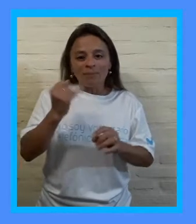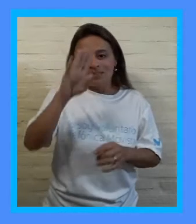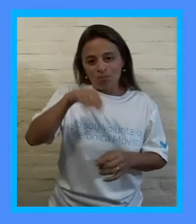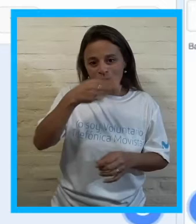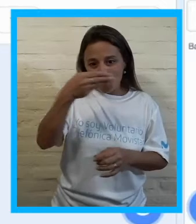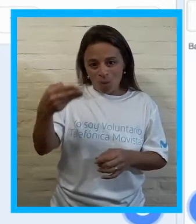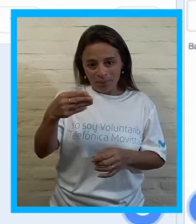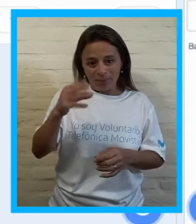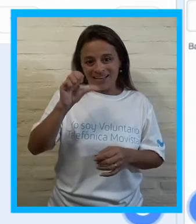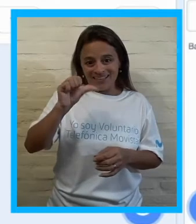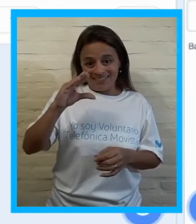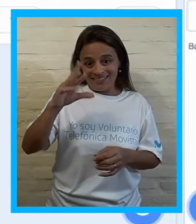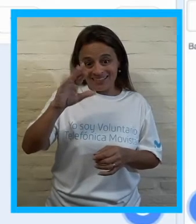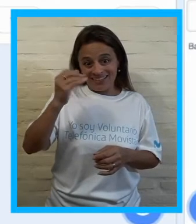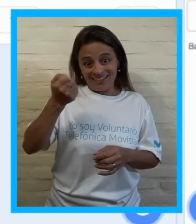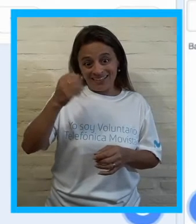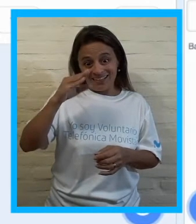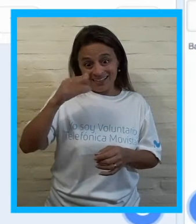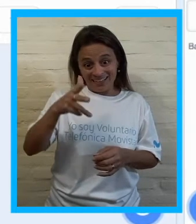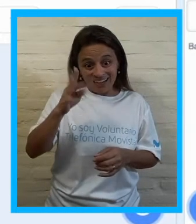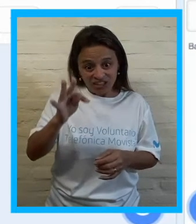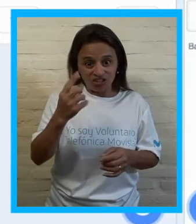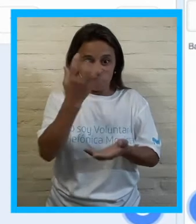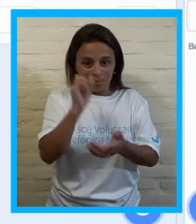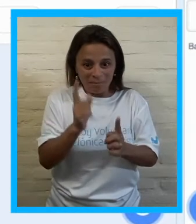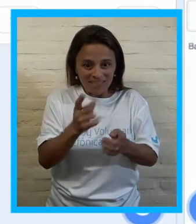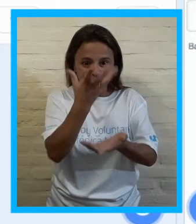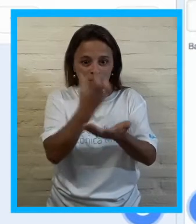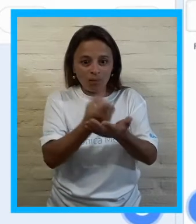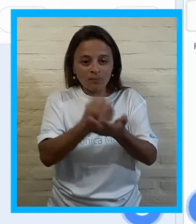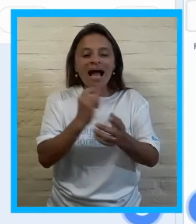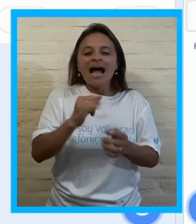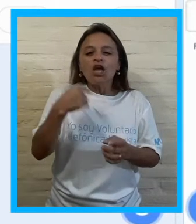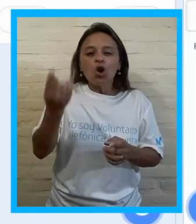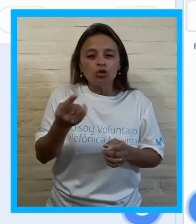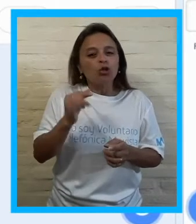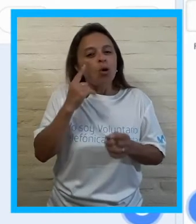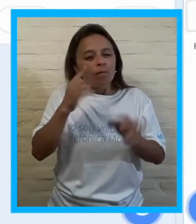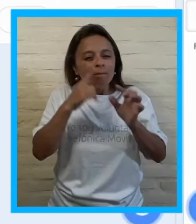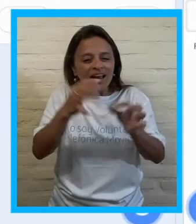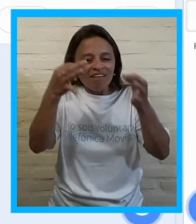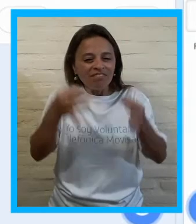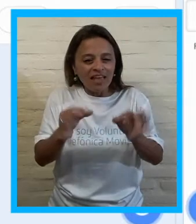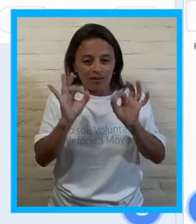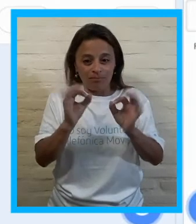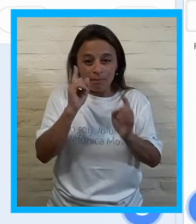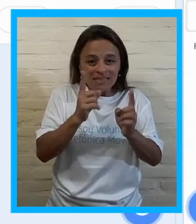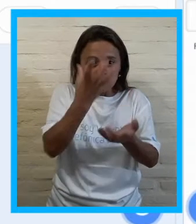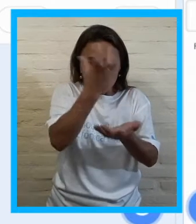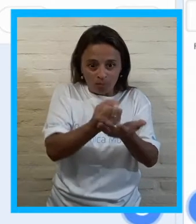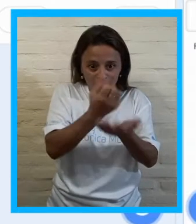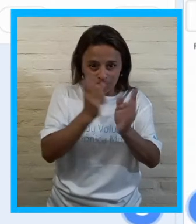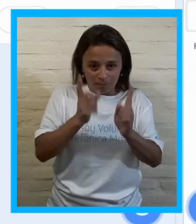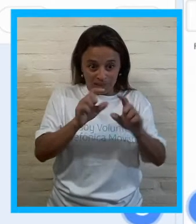online de Scratch con el idioma seleccionado en español de Latinoamérica. Digo esto porque si usan otra versión puede haber alguna diferencia en el nombre de los bloques